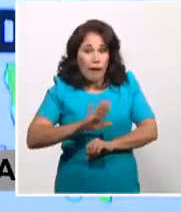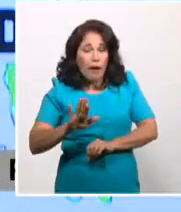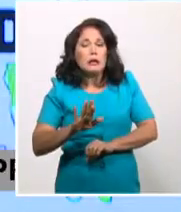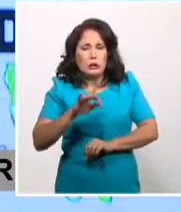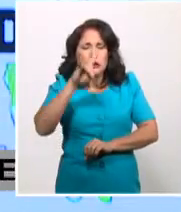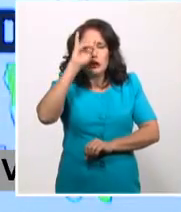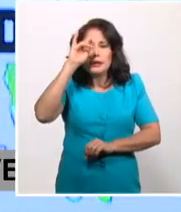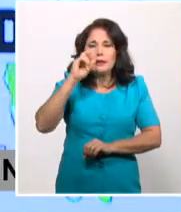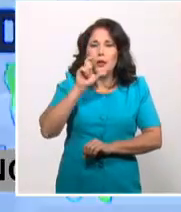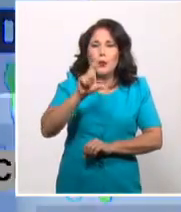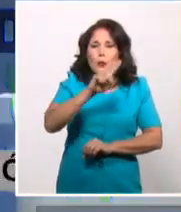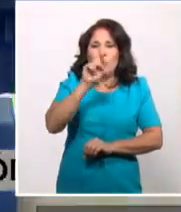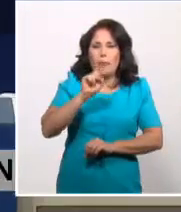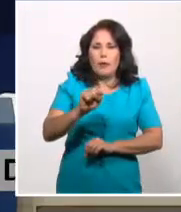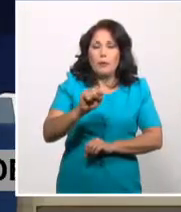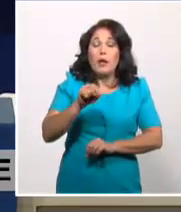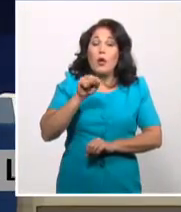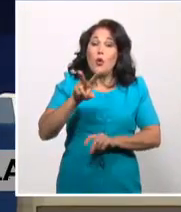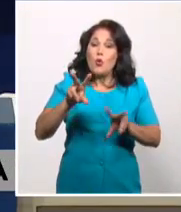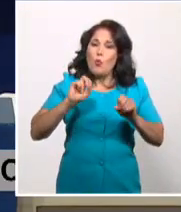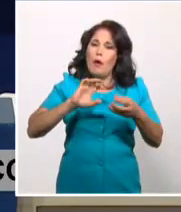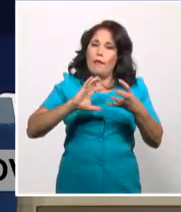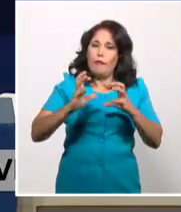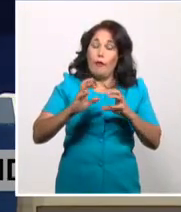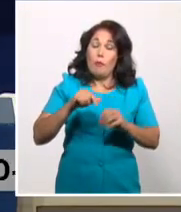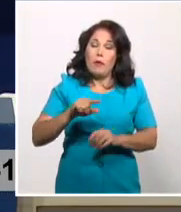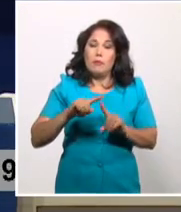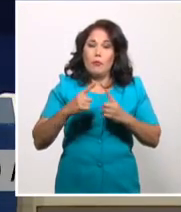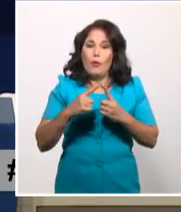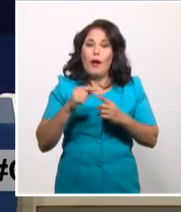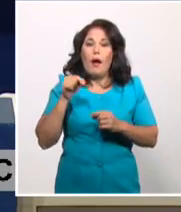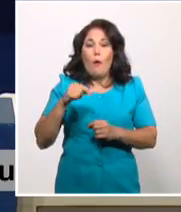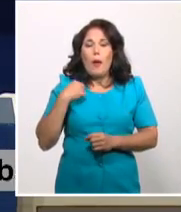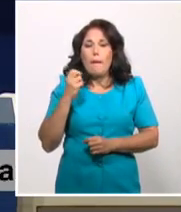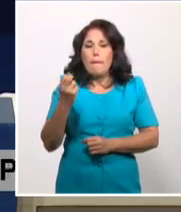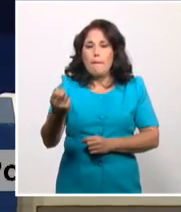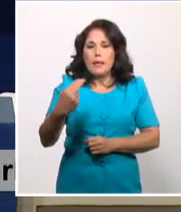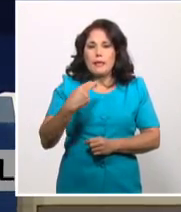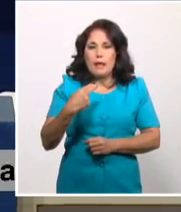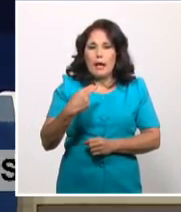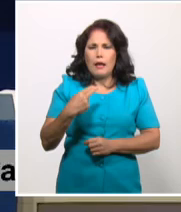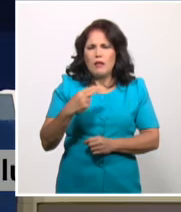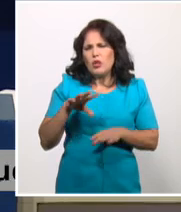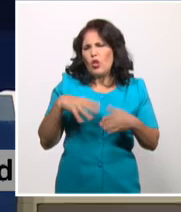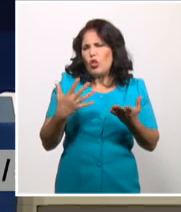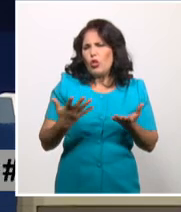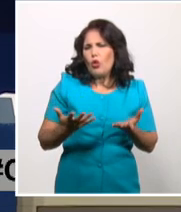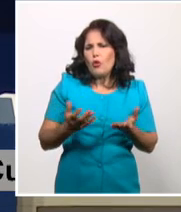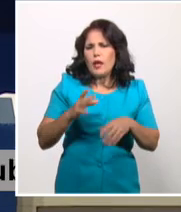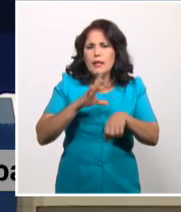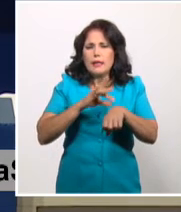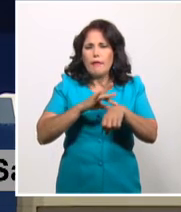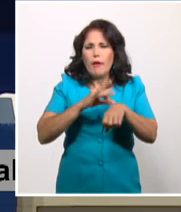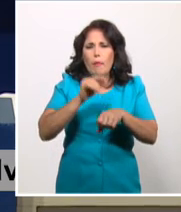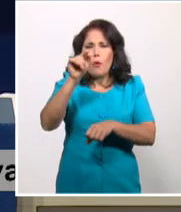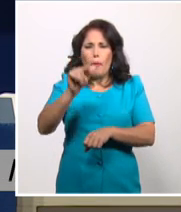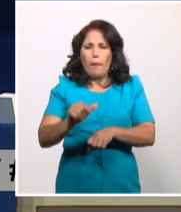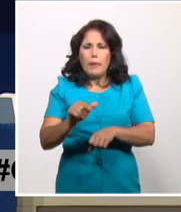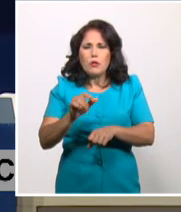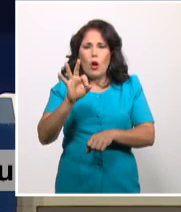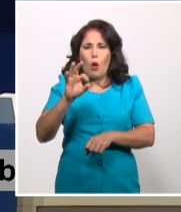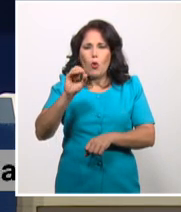doctor, fue la última pregunta. Esta es una nueva modalidad, ¿no? Porque aquí me pasa, doctor, ¿dónde se supone que se enfermó el paciente de